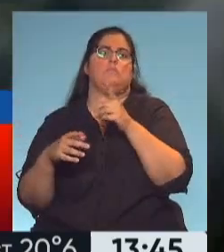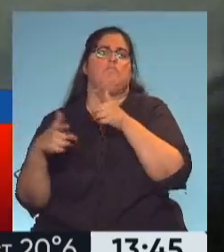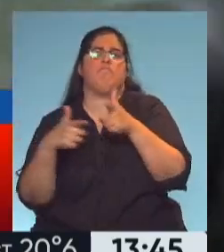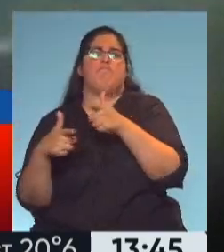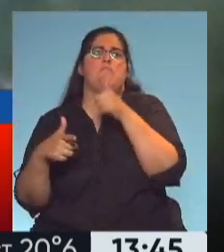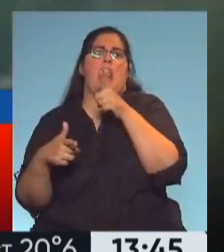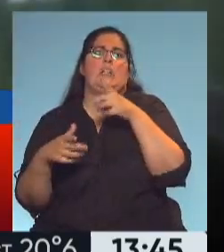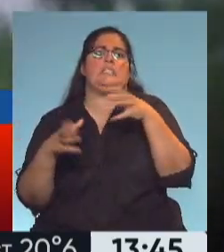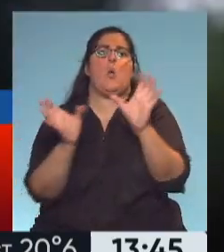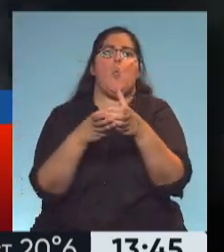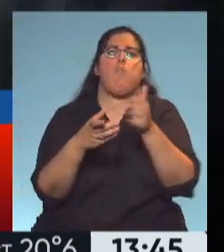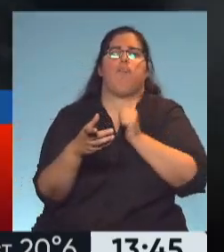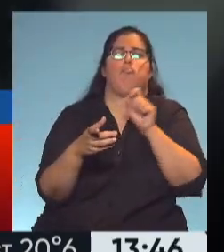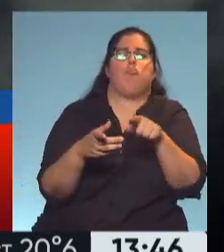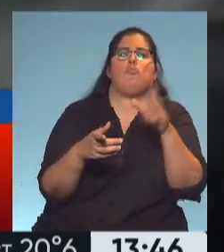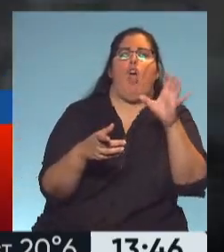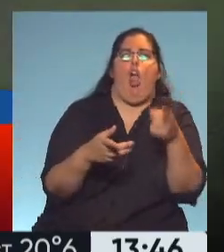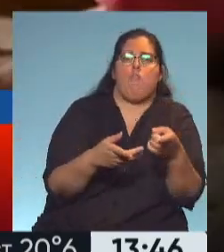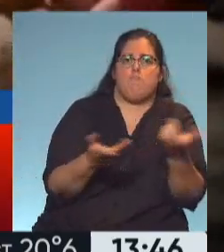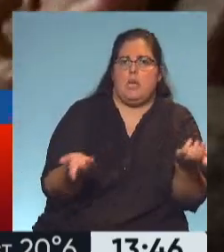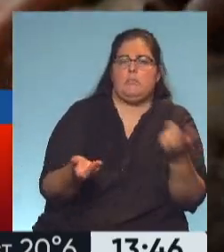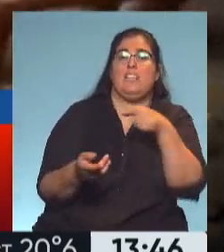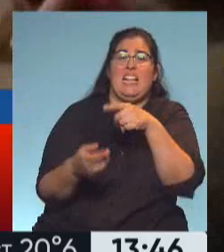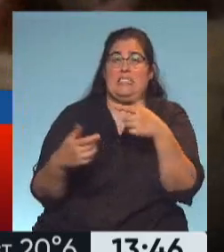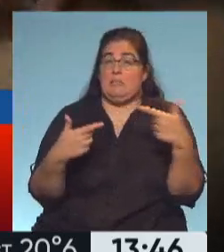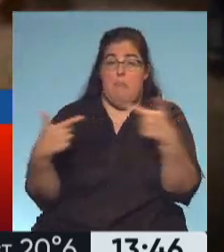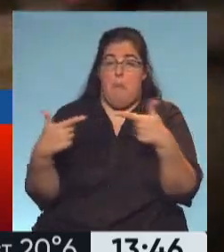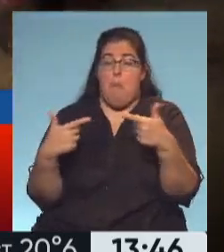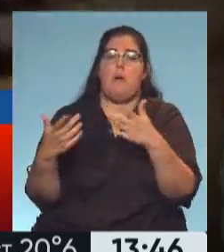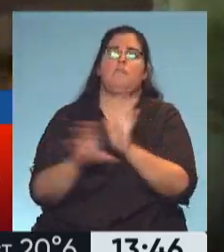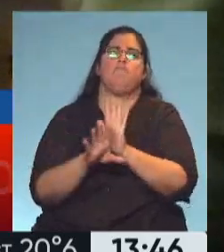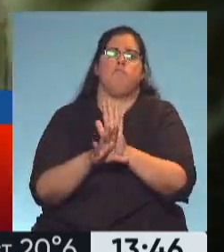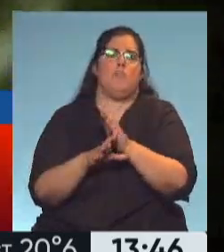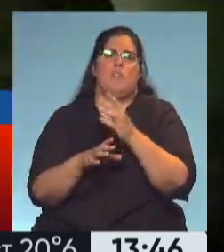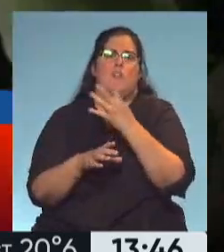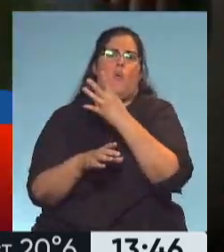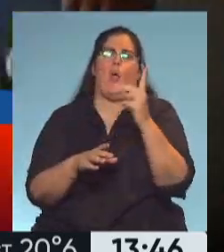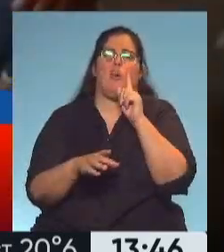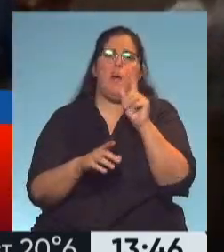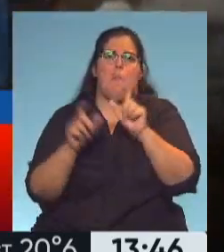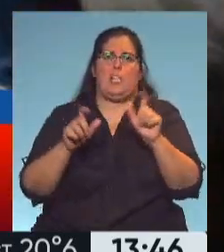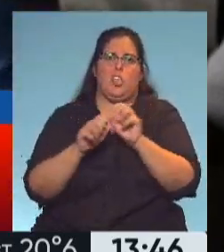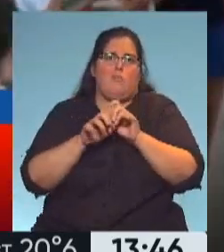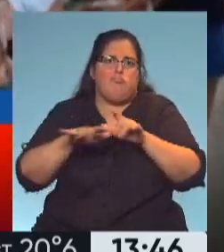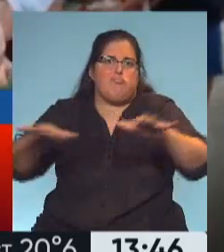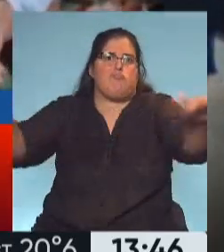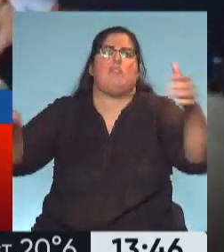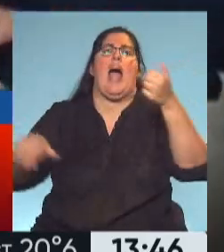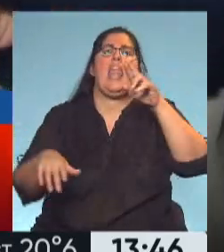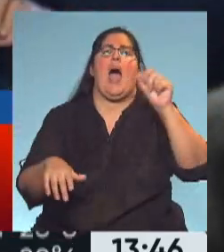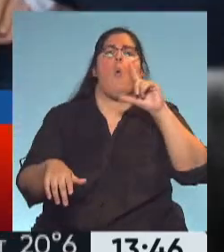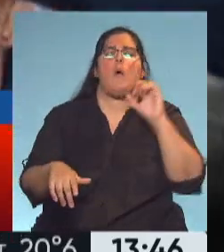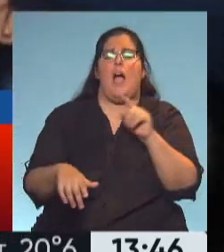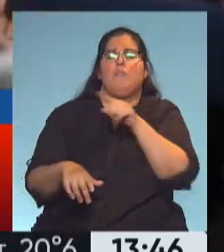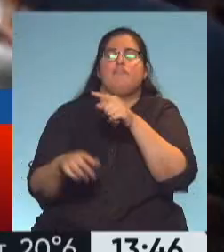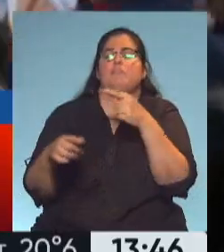grupo armado colombiano. Estos enfrentamientos ya provocaron el desplazamiento de más de 4.000 personas hacia Arauca,